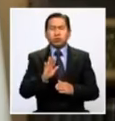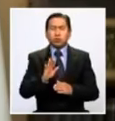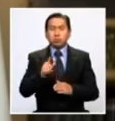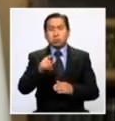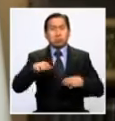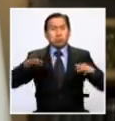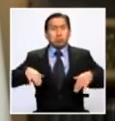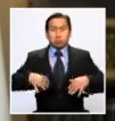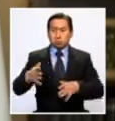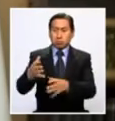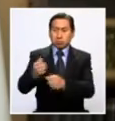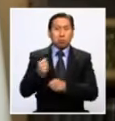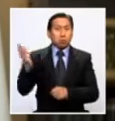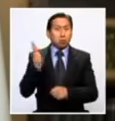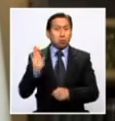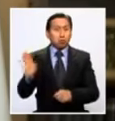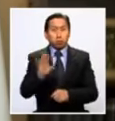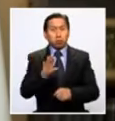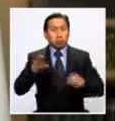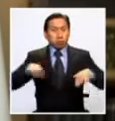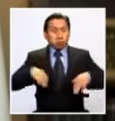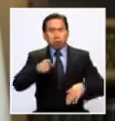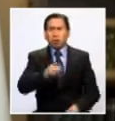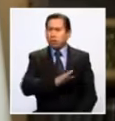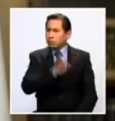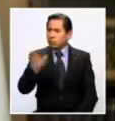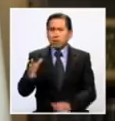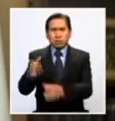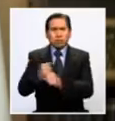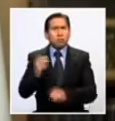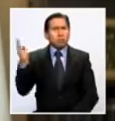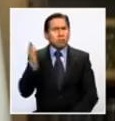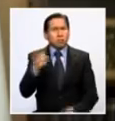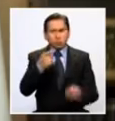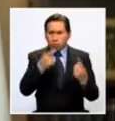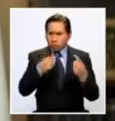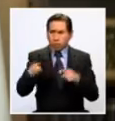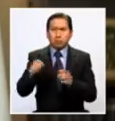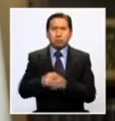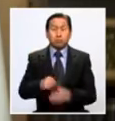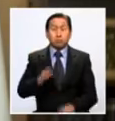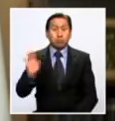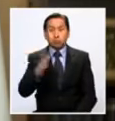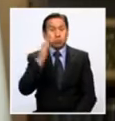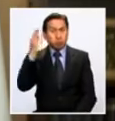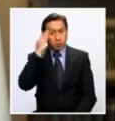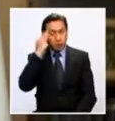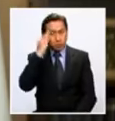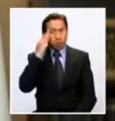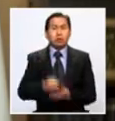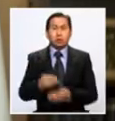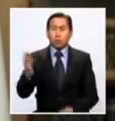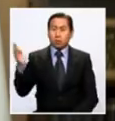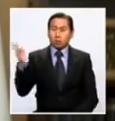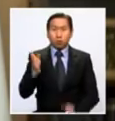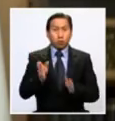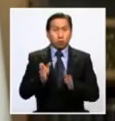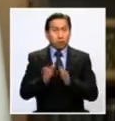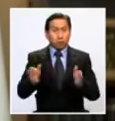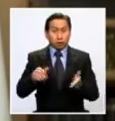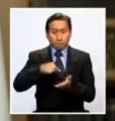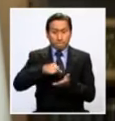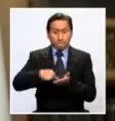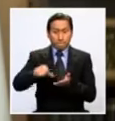no han cobrado sus bonos, que vayan a cobrarlos. Como ya conocen, el bono universal se